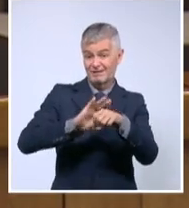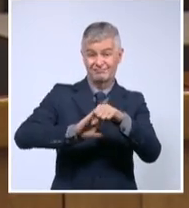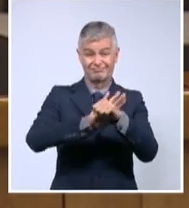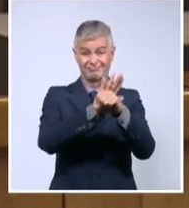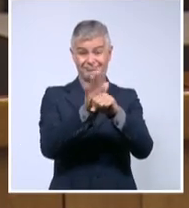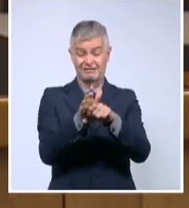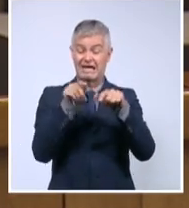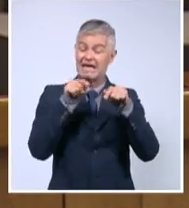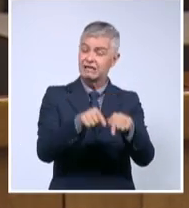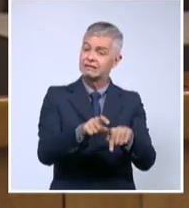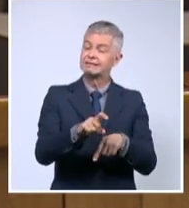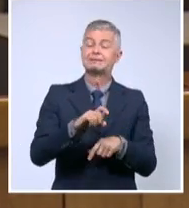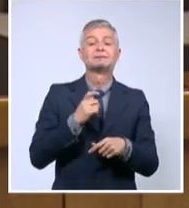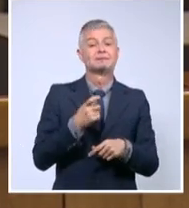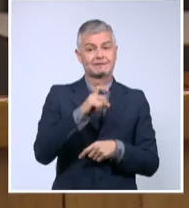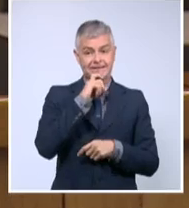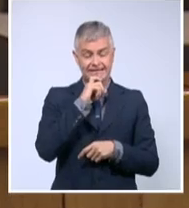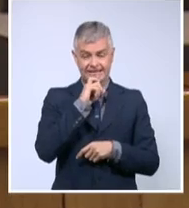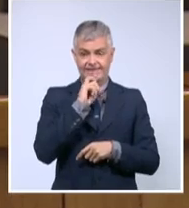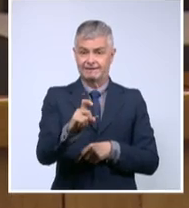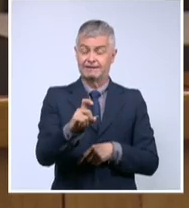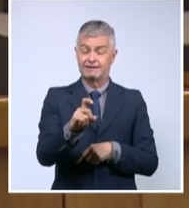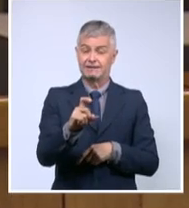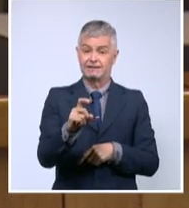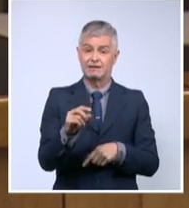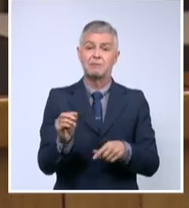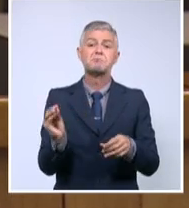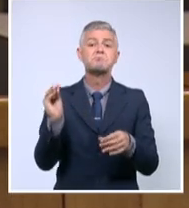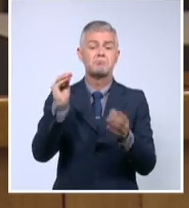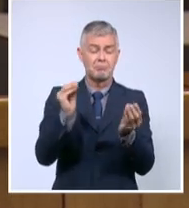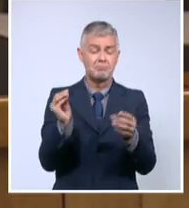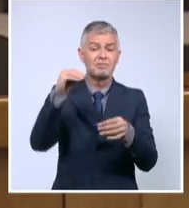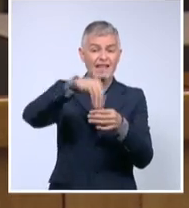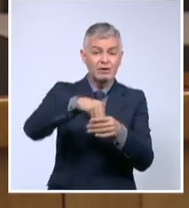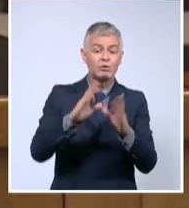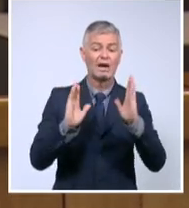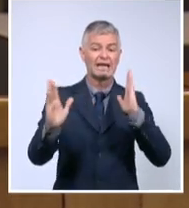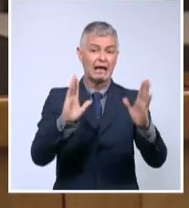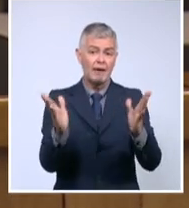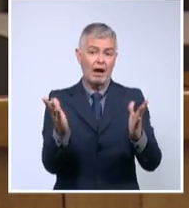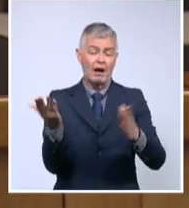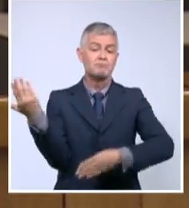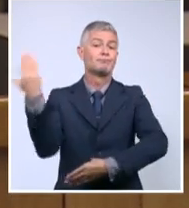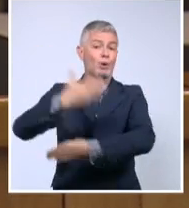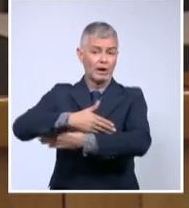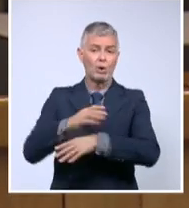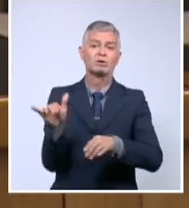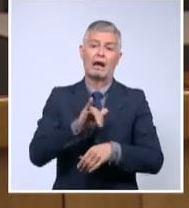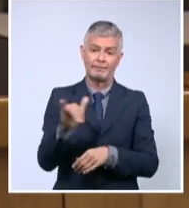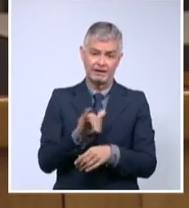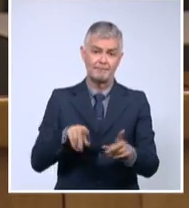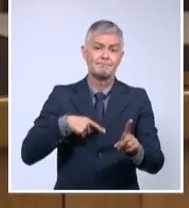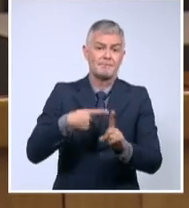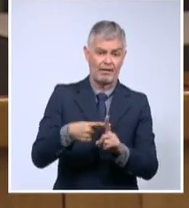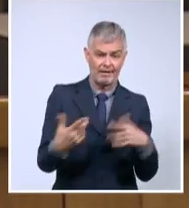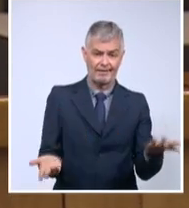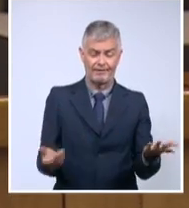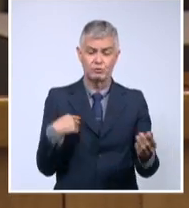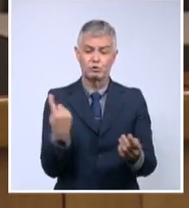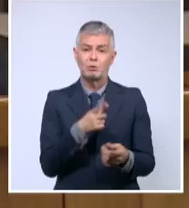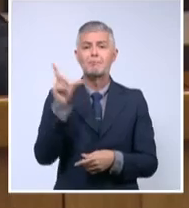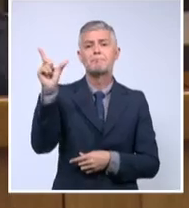en medio de la crisis impuesta por el bloqueo, pero lo asumimos sin miedo. Hemos tenido menos